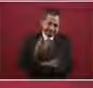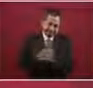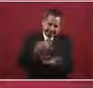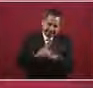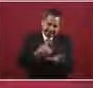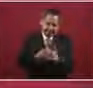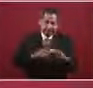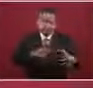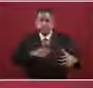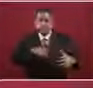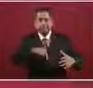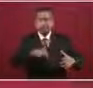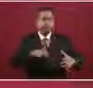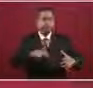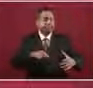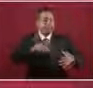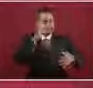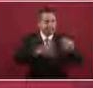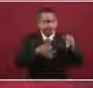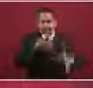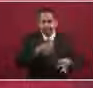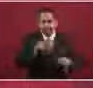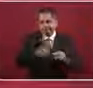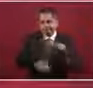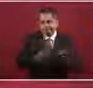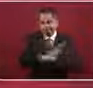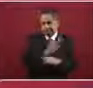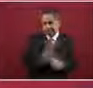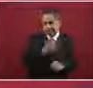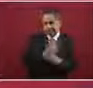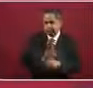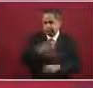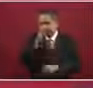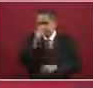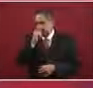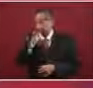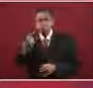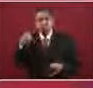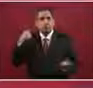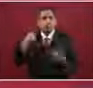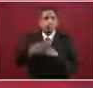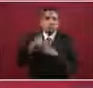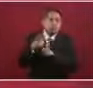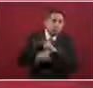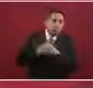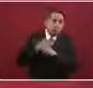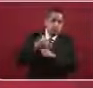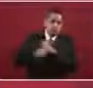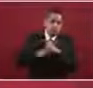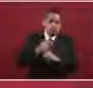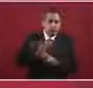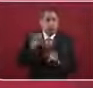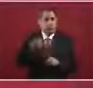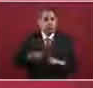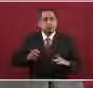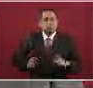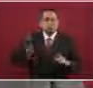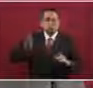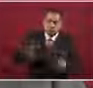en el Poder Judicial. No es posible que lleven años sin una